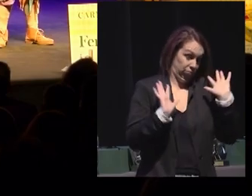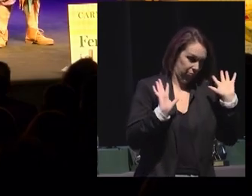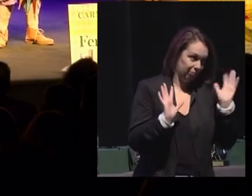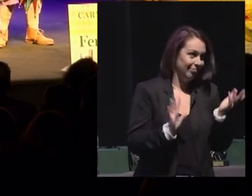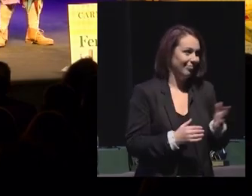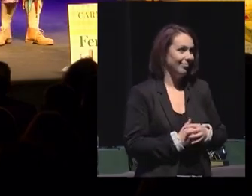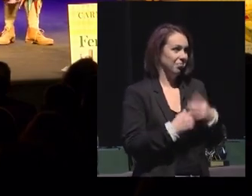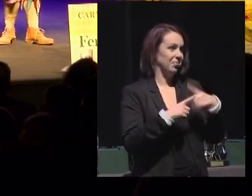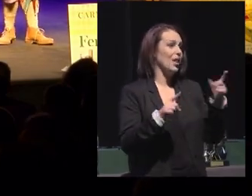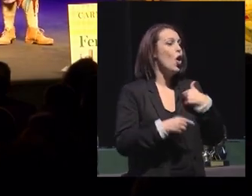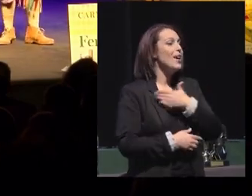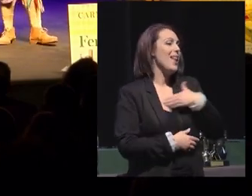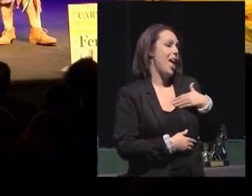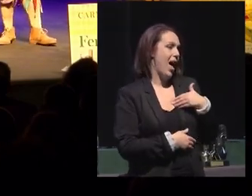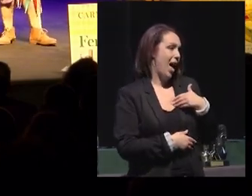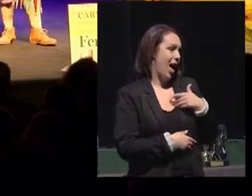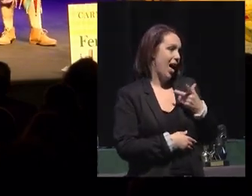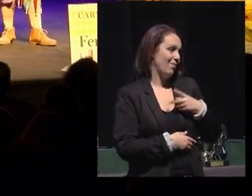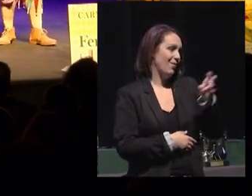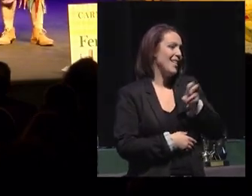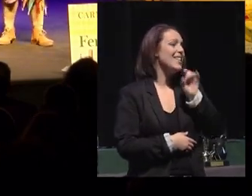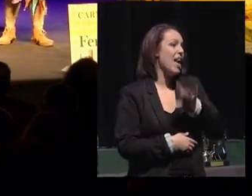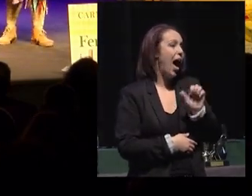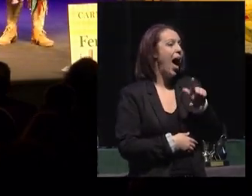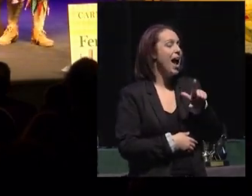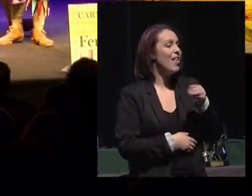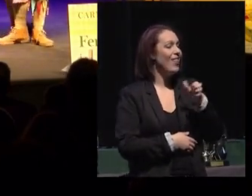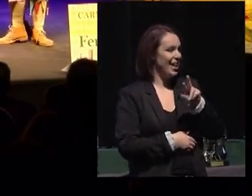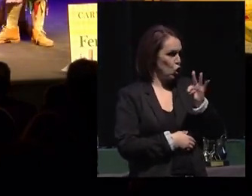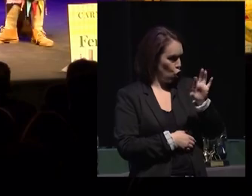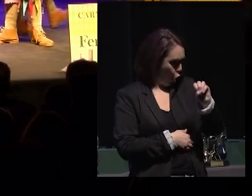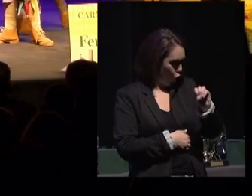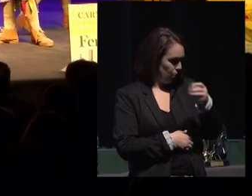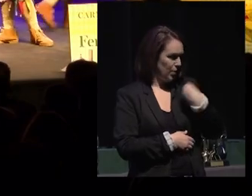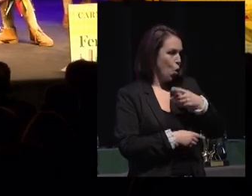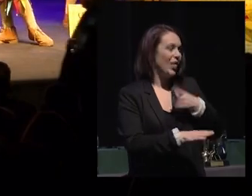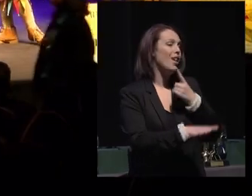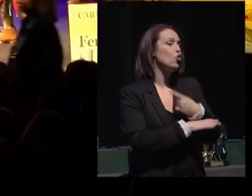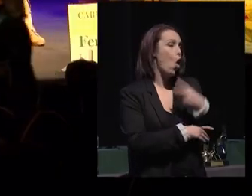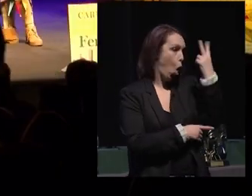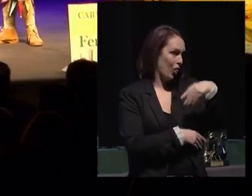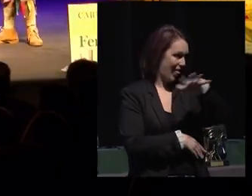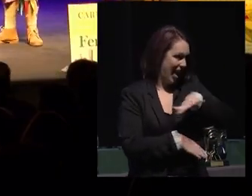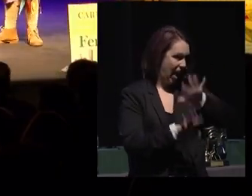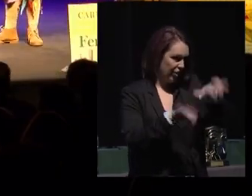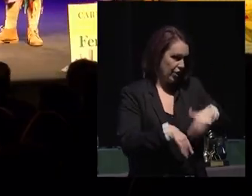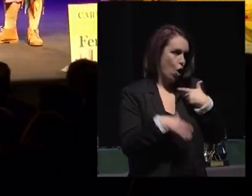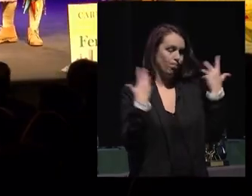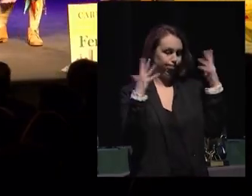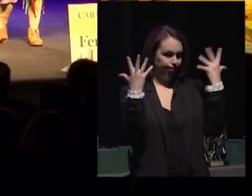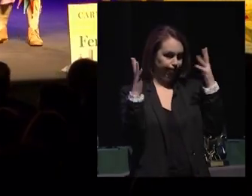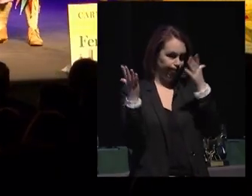Yo quería pedir la presencia ahora en el escenario de don Alberto Ríos Mejías, el director de la ONCE en Cádiz, para el que pido un